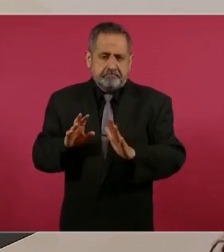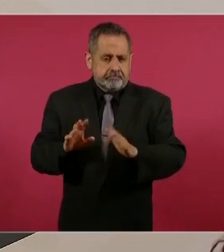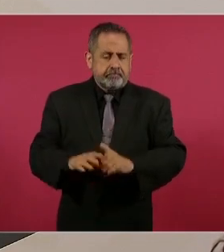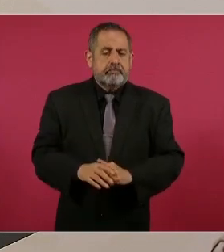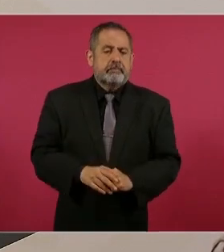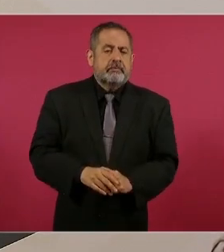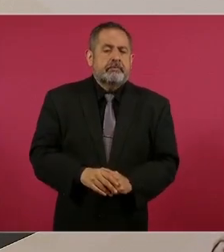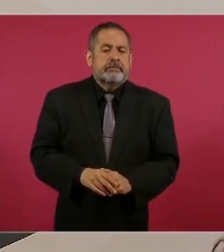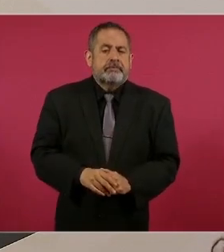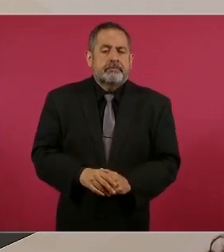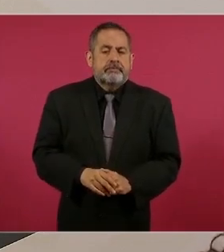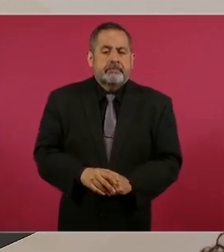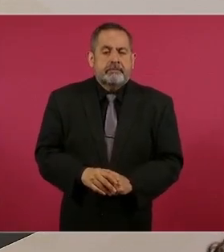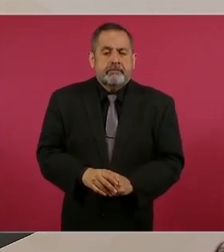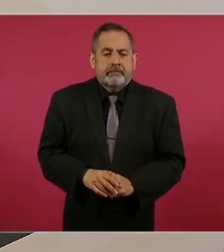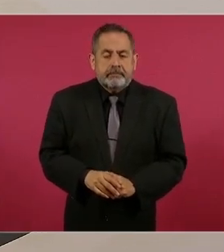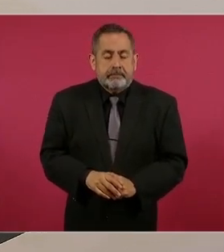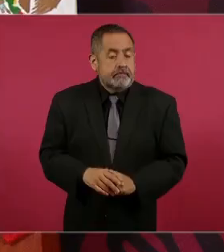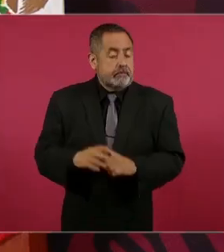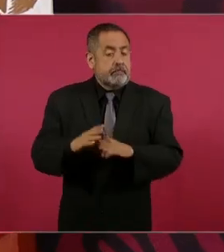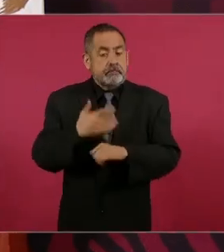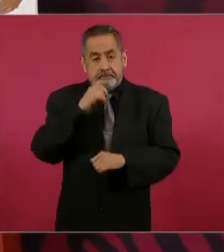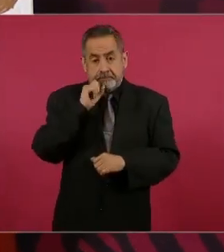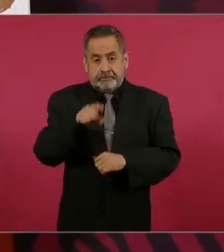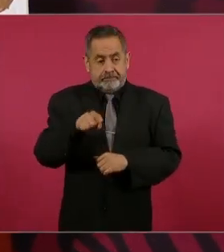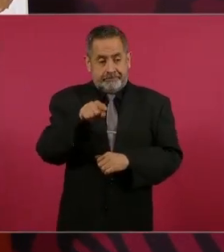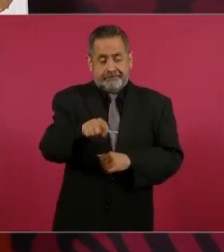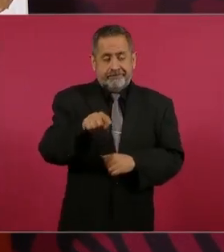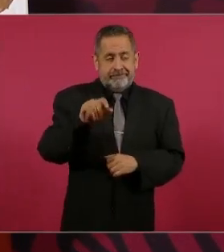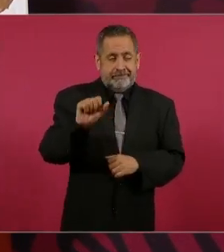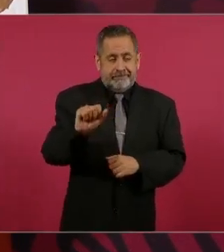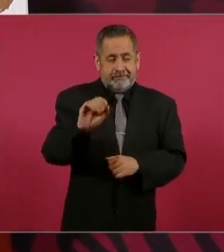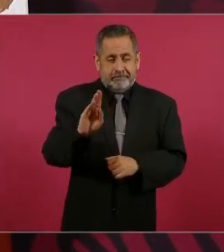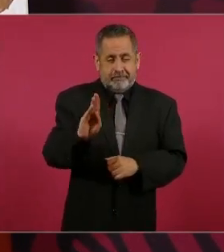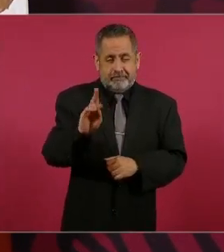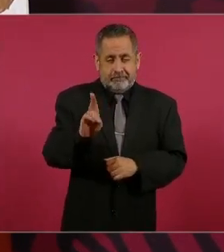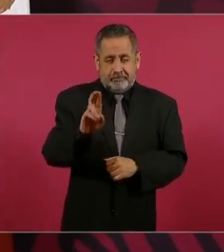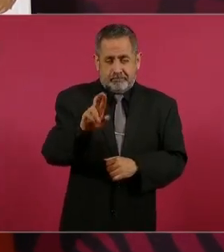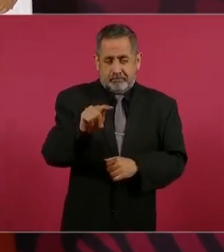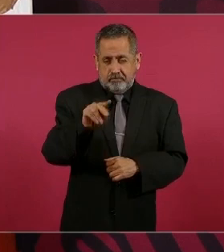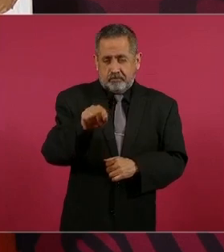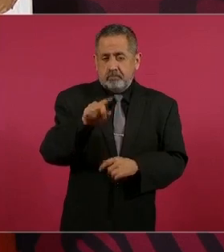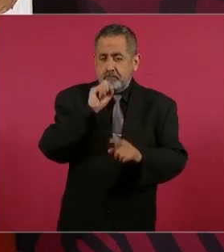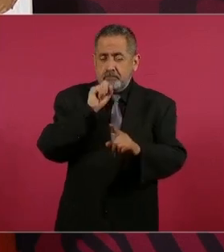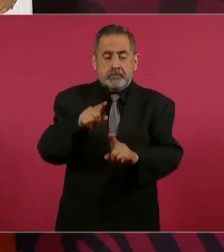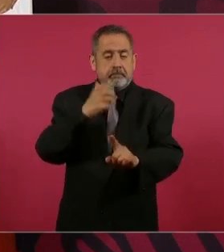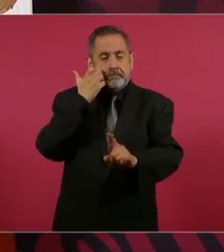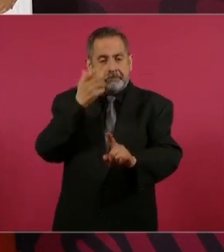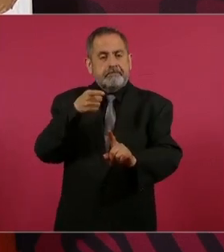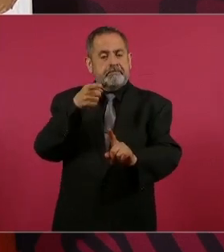Todo también porque Aburto recurre a